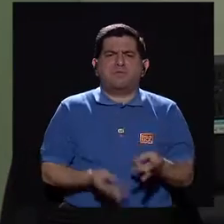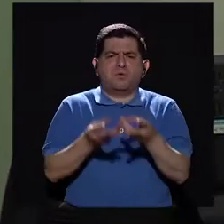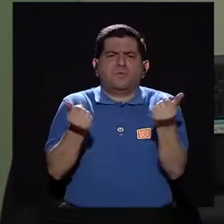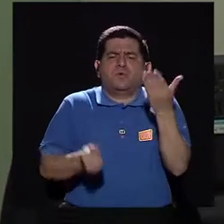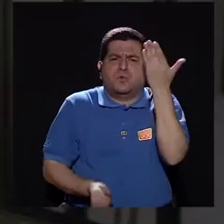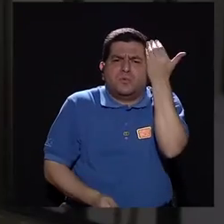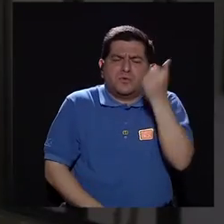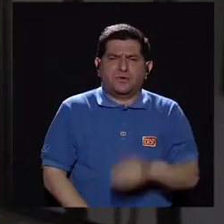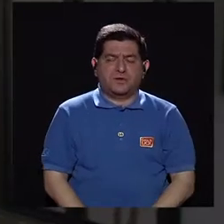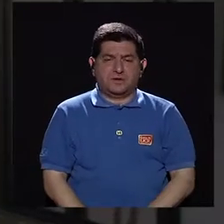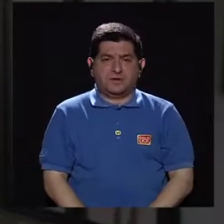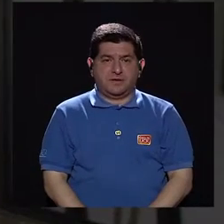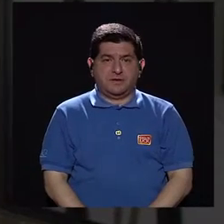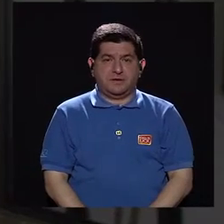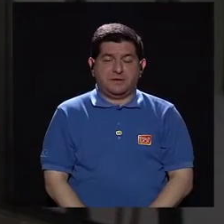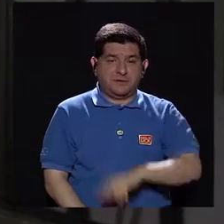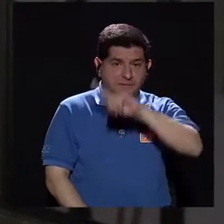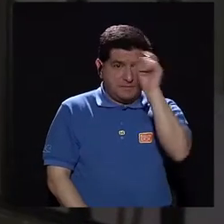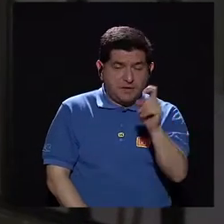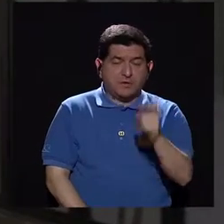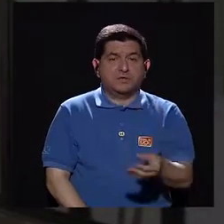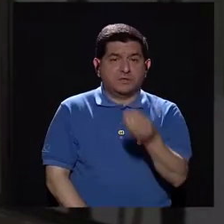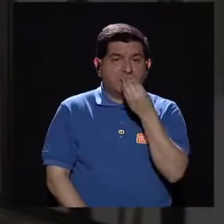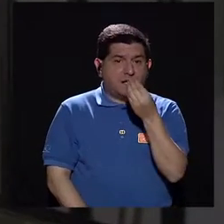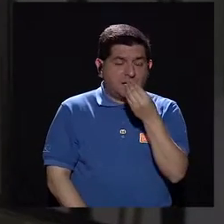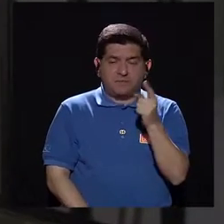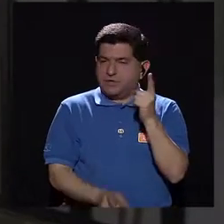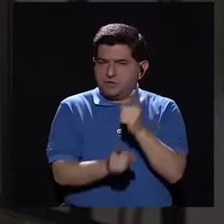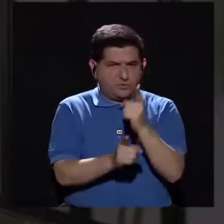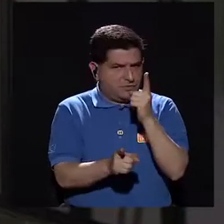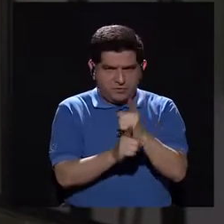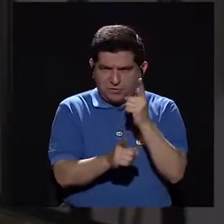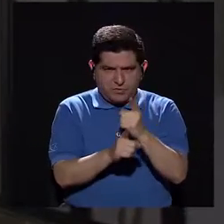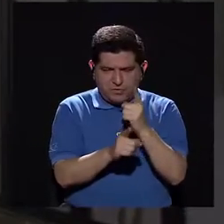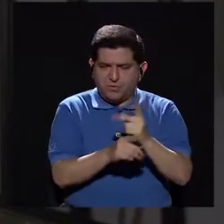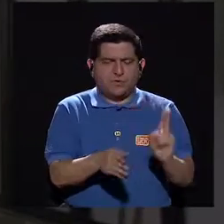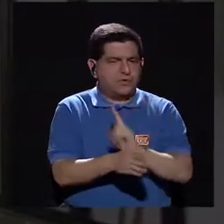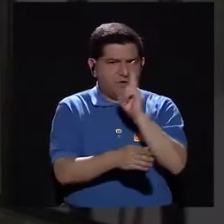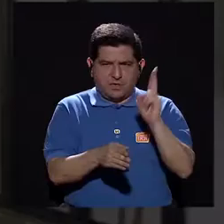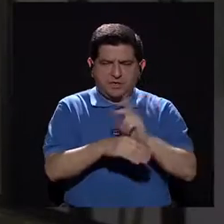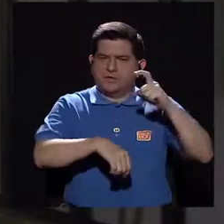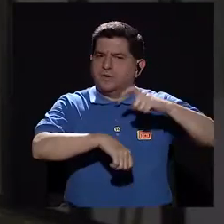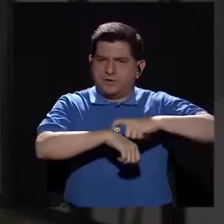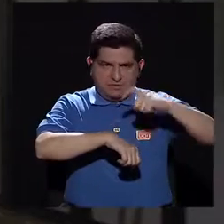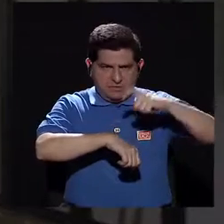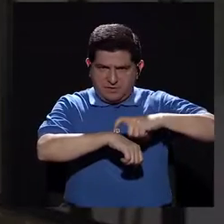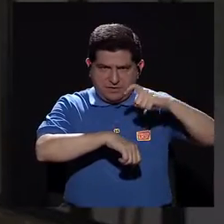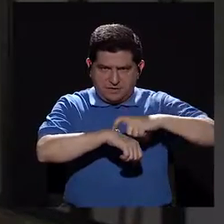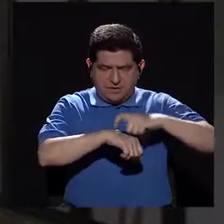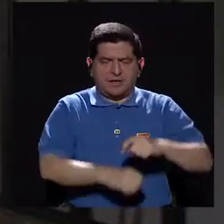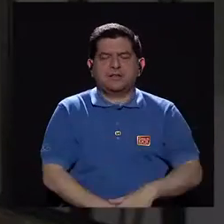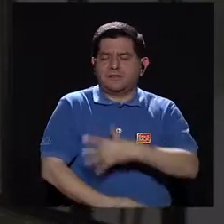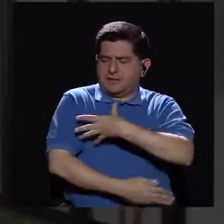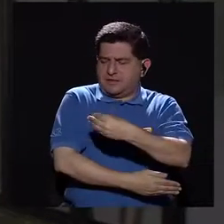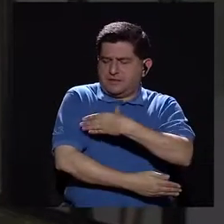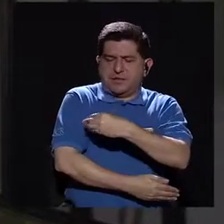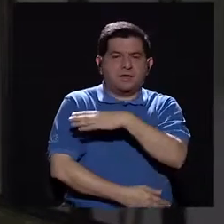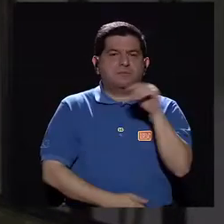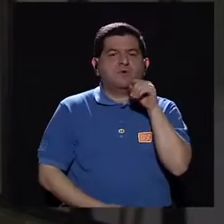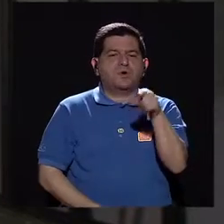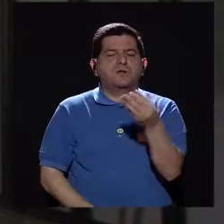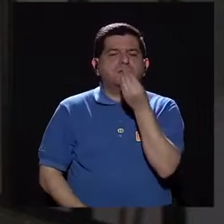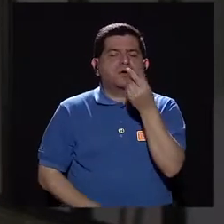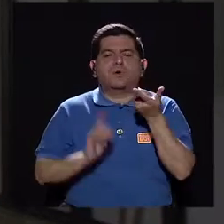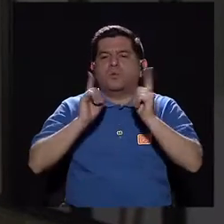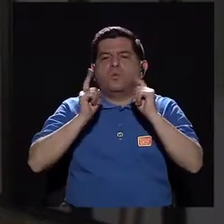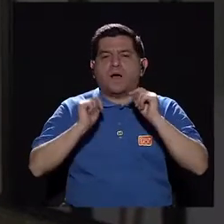lactancia. Mi pregunta sería que si existen algunos alimentos que no son recomendables de consumir durante la